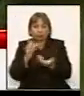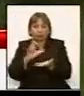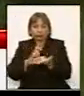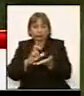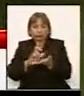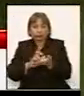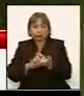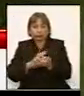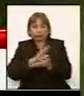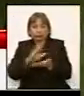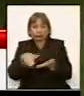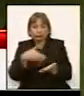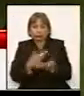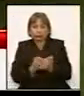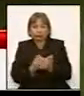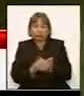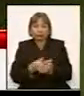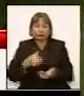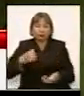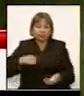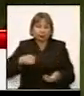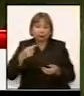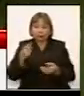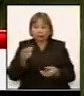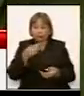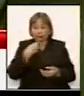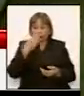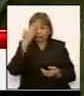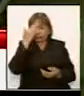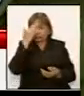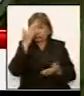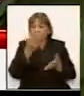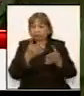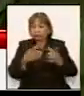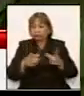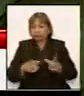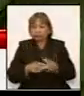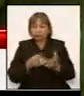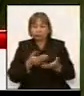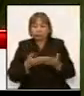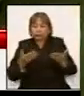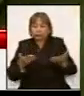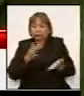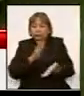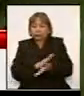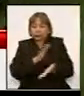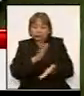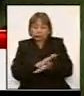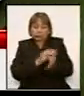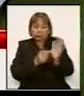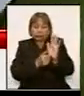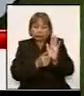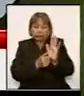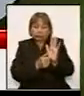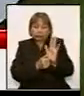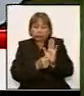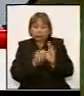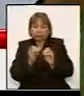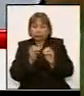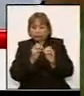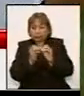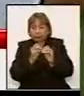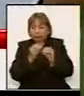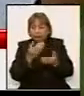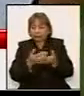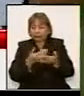convocar a todos los alcaldes distritales y ustedes darán a conocer realmente con documentos si poder solucionar a